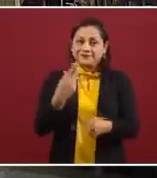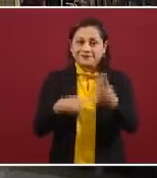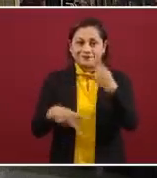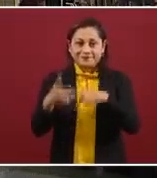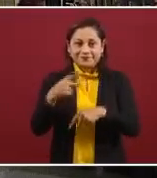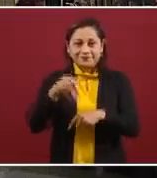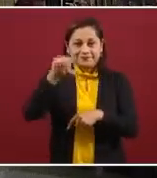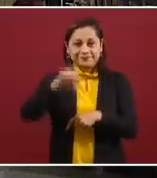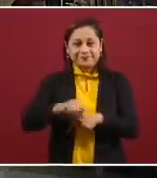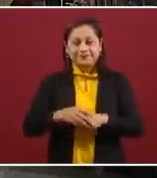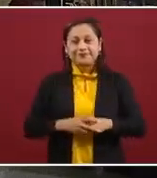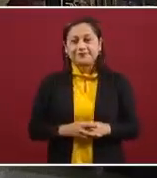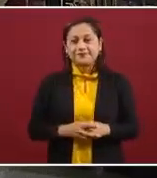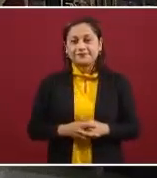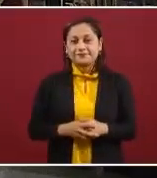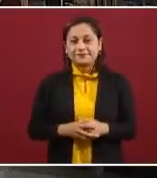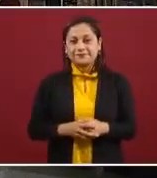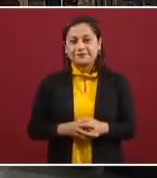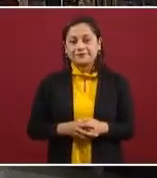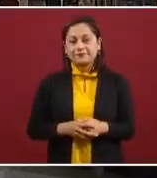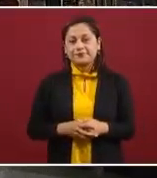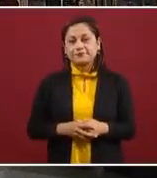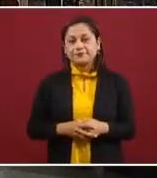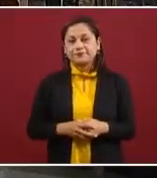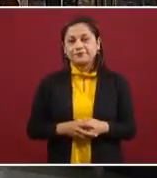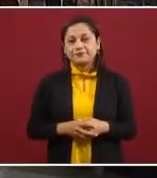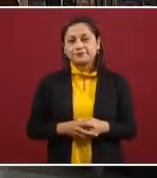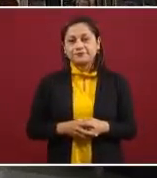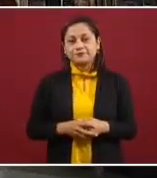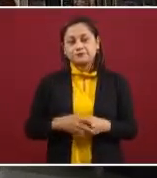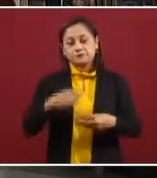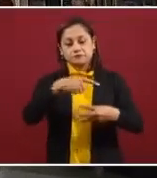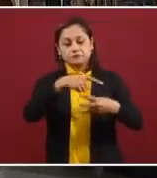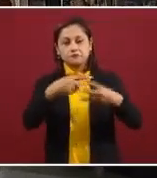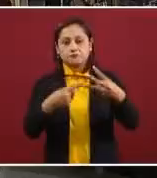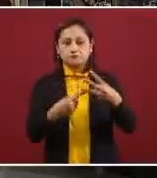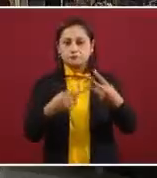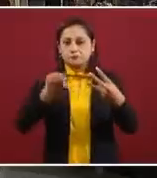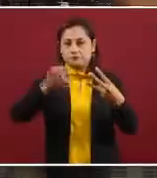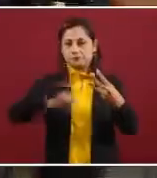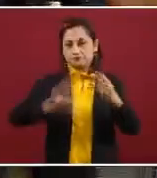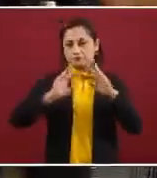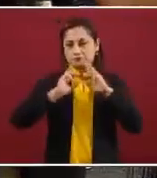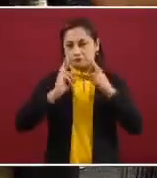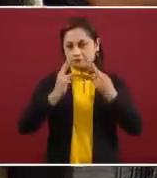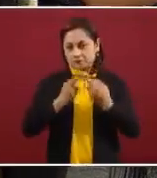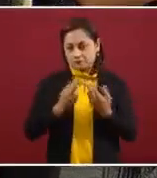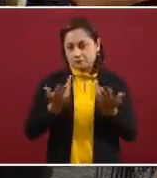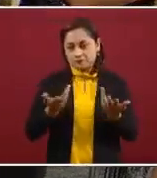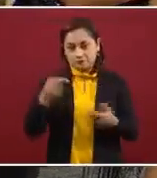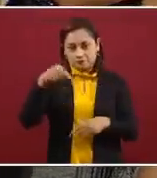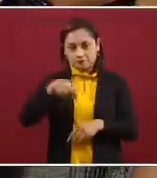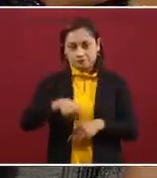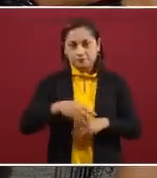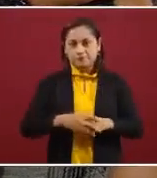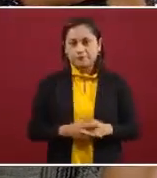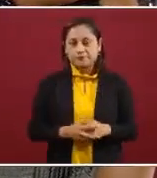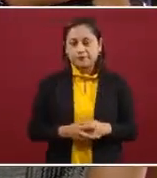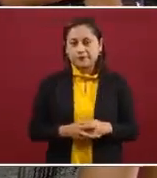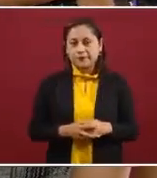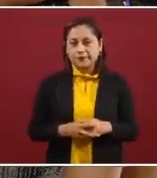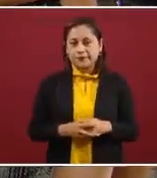con nosotros. Ese sería el formato que se va a tratar en